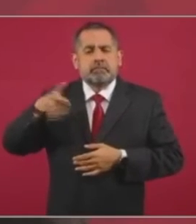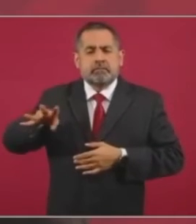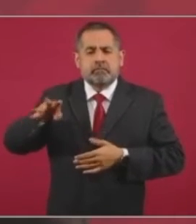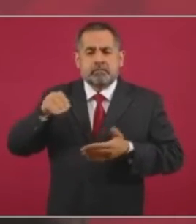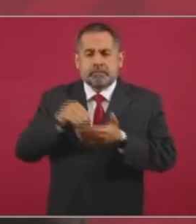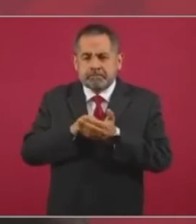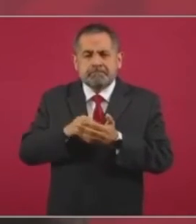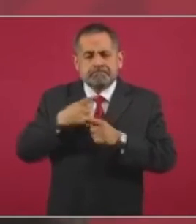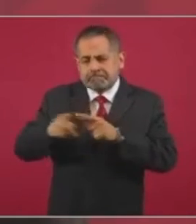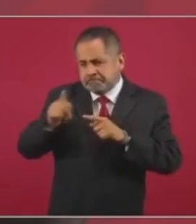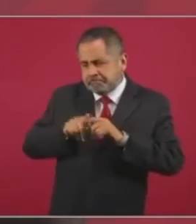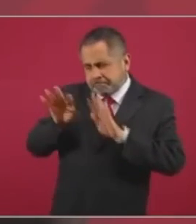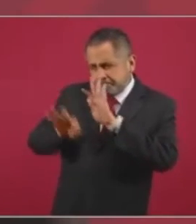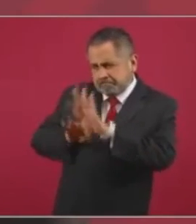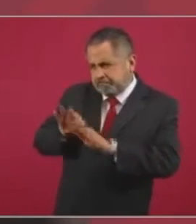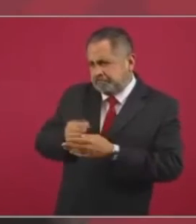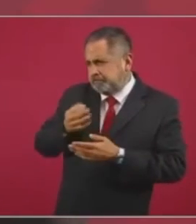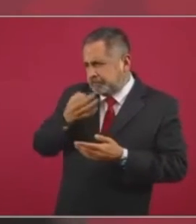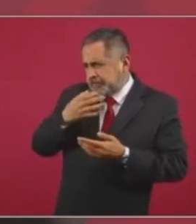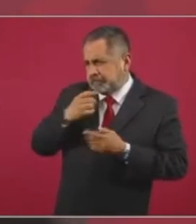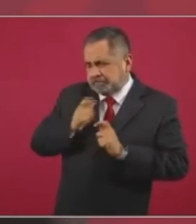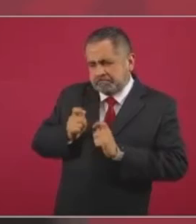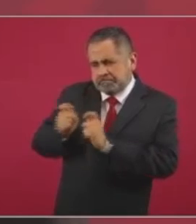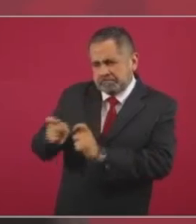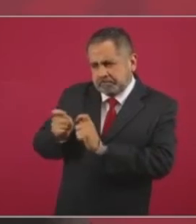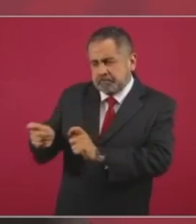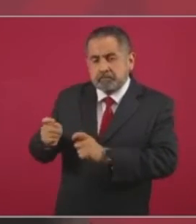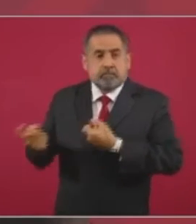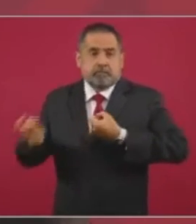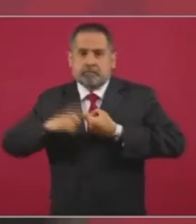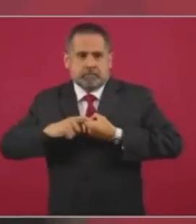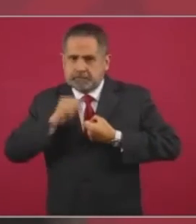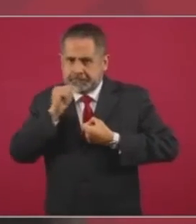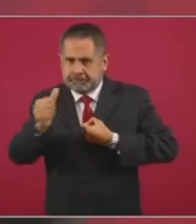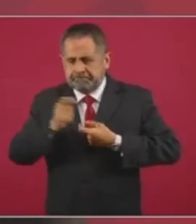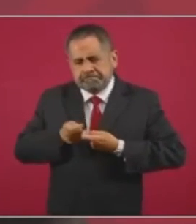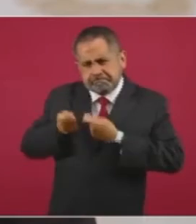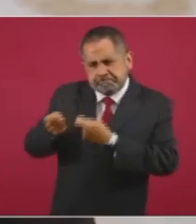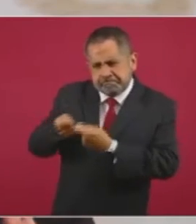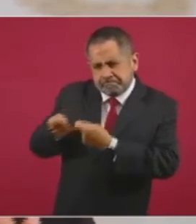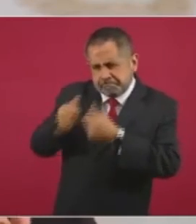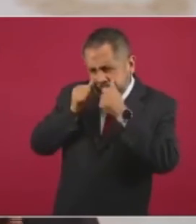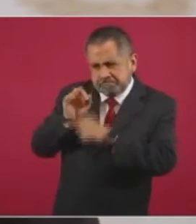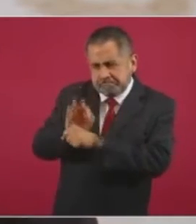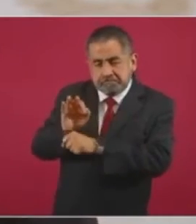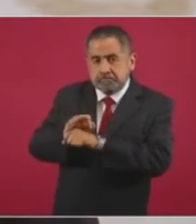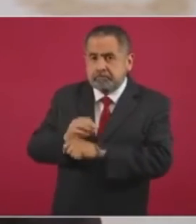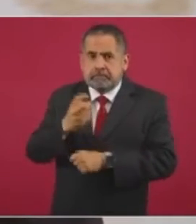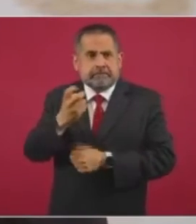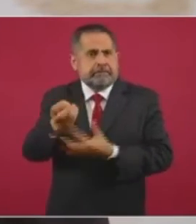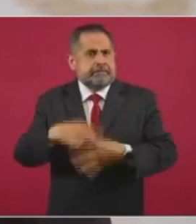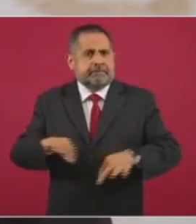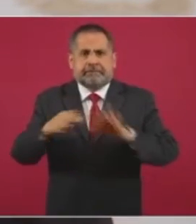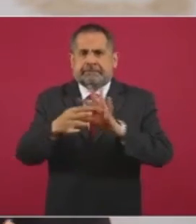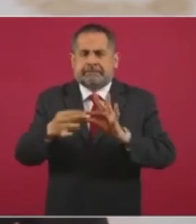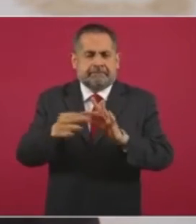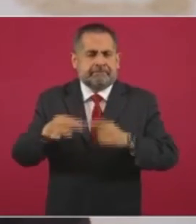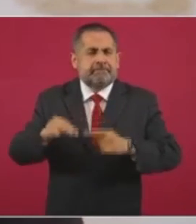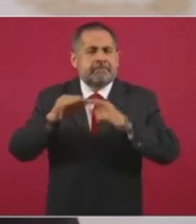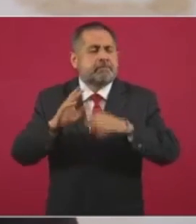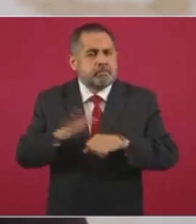39,000 tratamientos de personas que viven con VIH sin derecho a biencia en nuestro país. Y esto es algo importante de resaltar porque